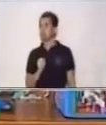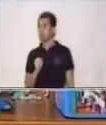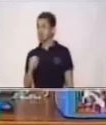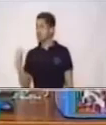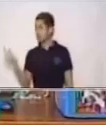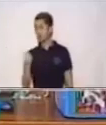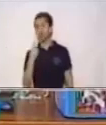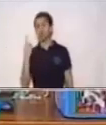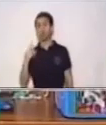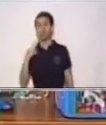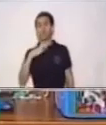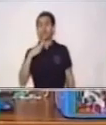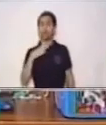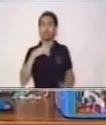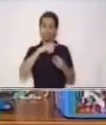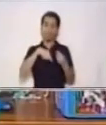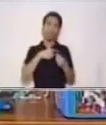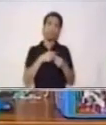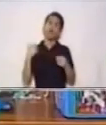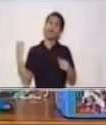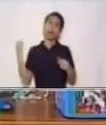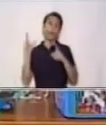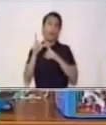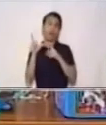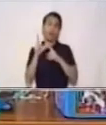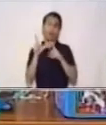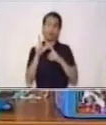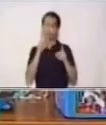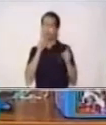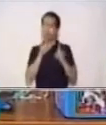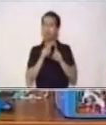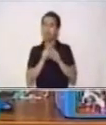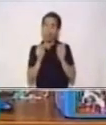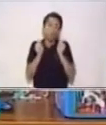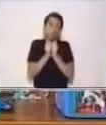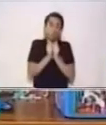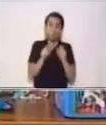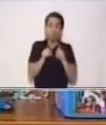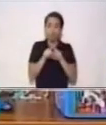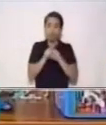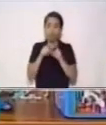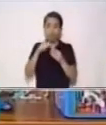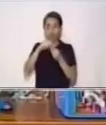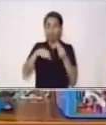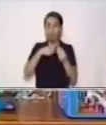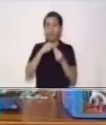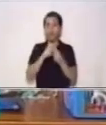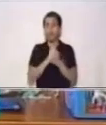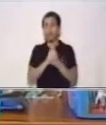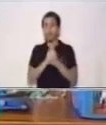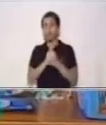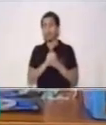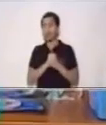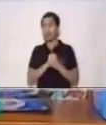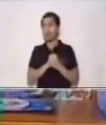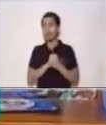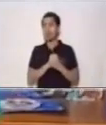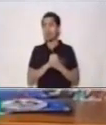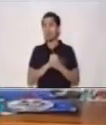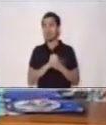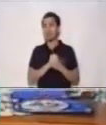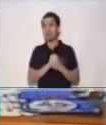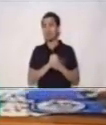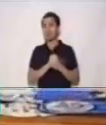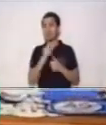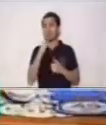tenemos familia, las letras también tienen su propia familia y se forma con las cinco vocales. Entonces